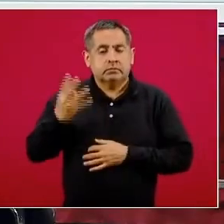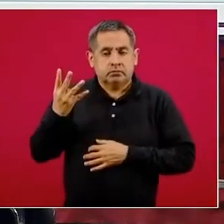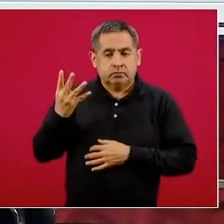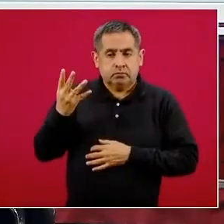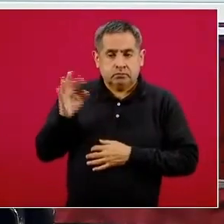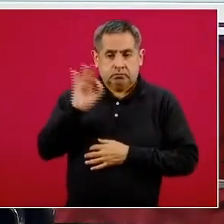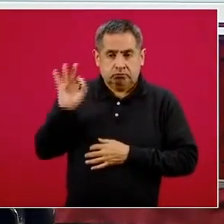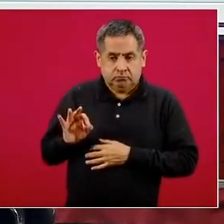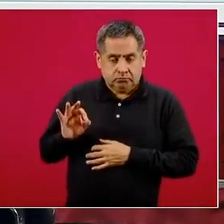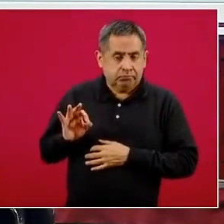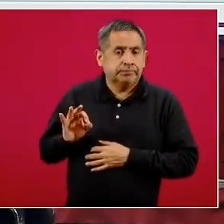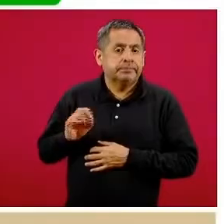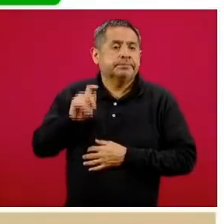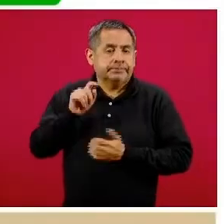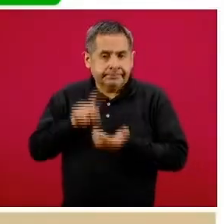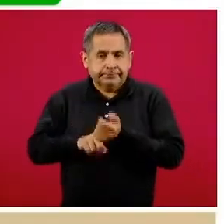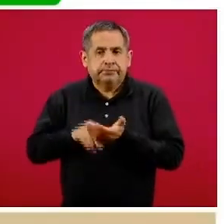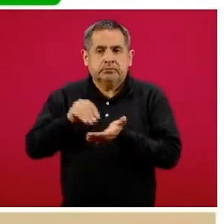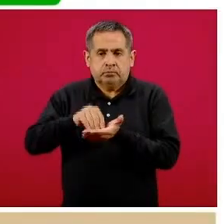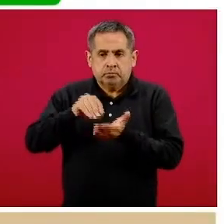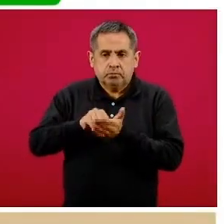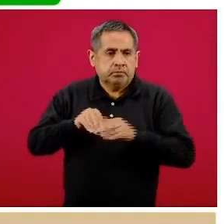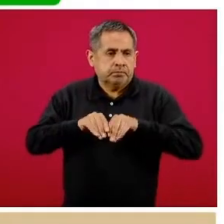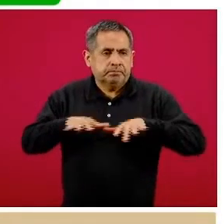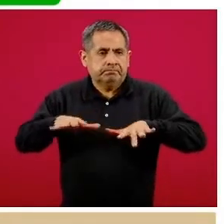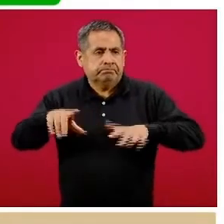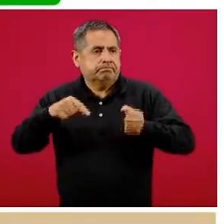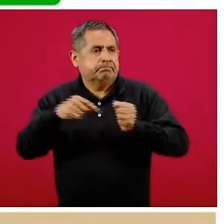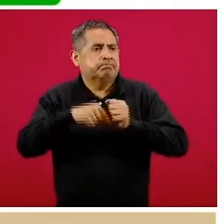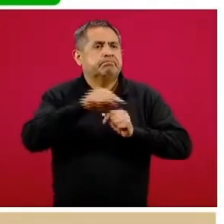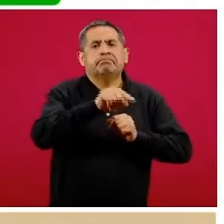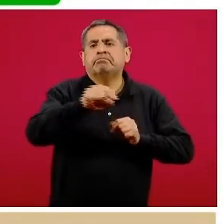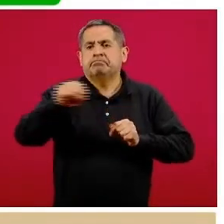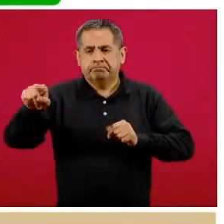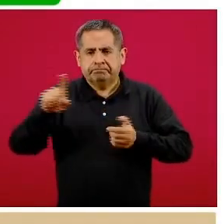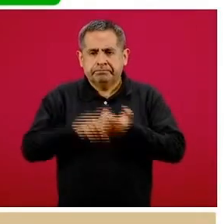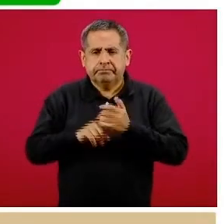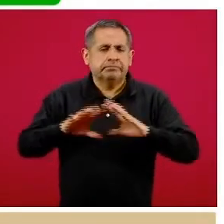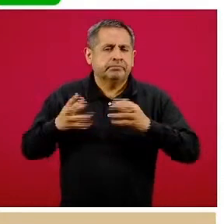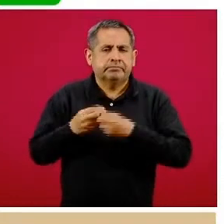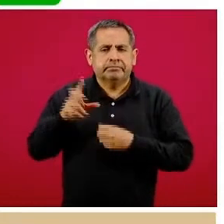4% representa la epidemia activa. Son